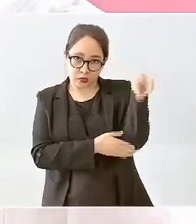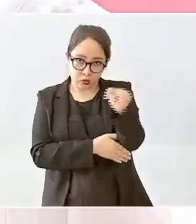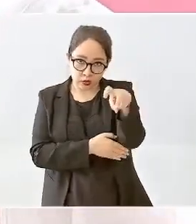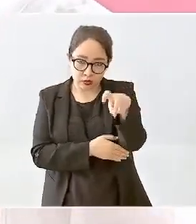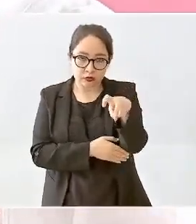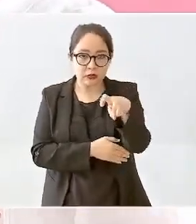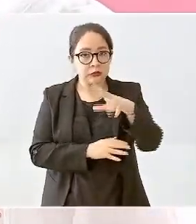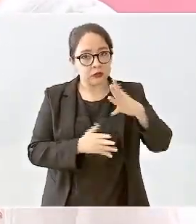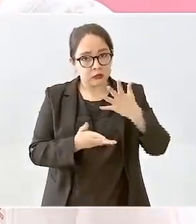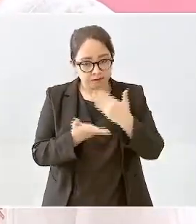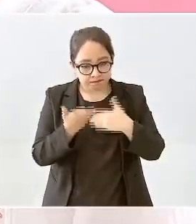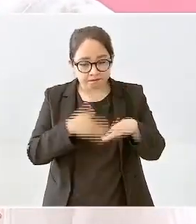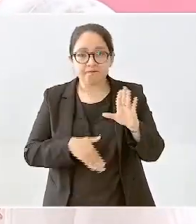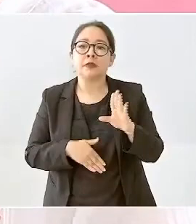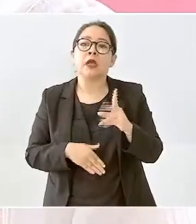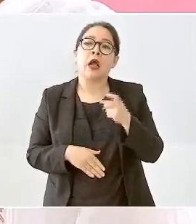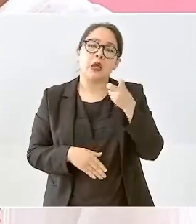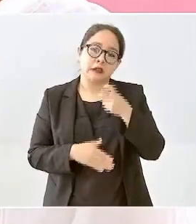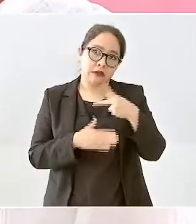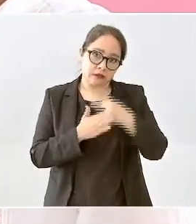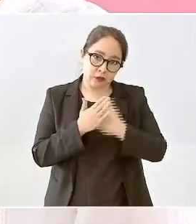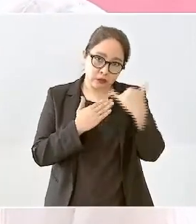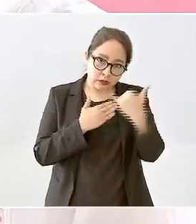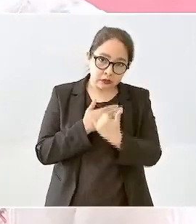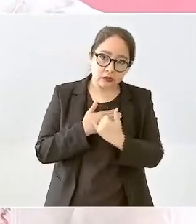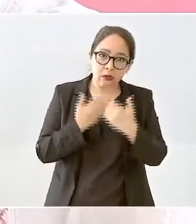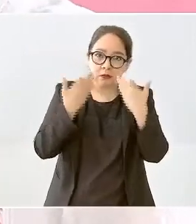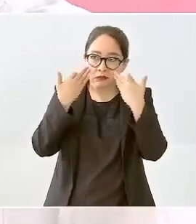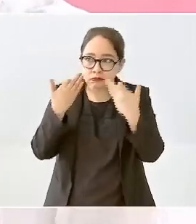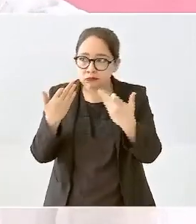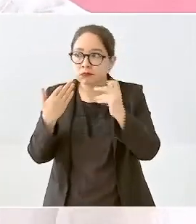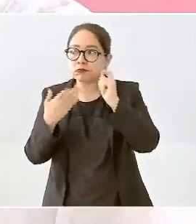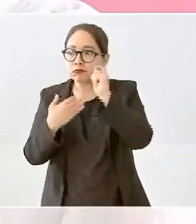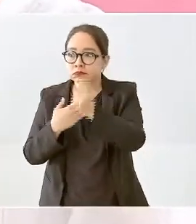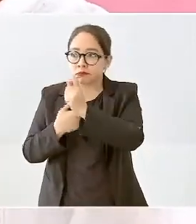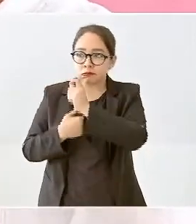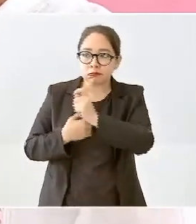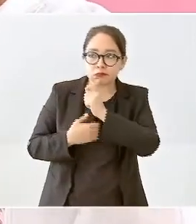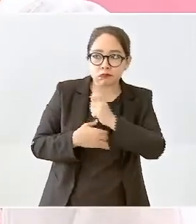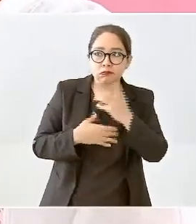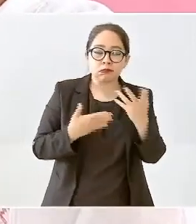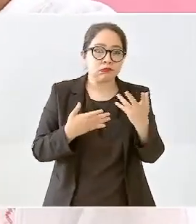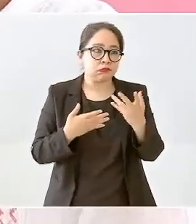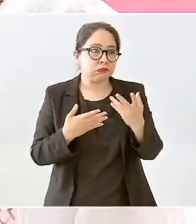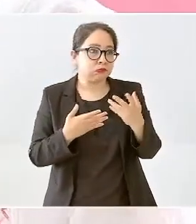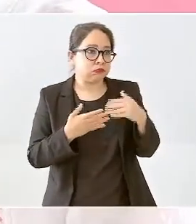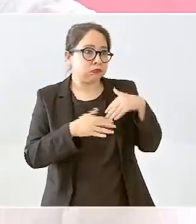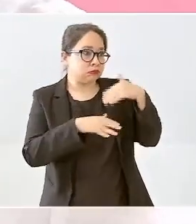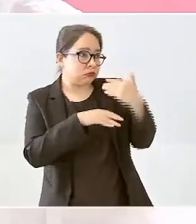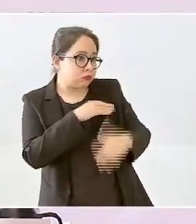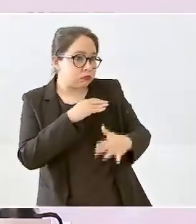Desde luego este proyecto, al ver ya las cosas hechas, terminadas,